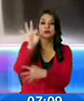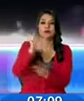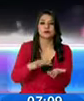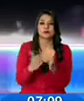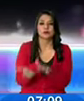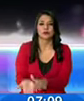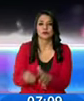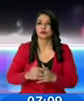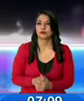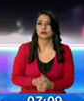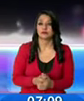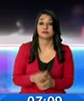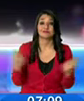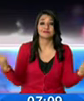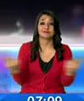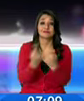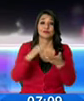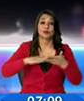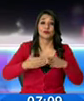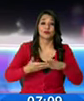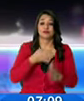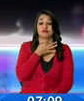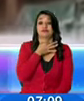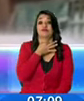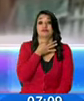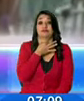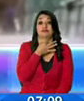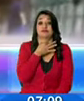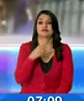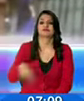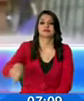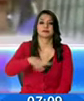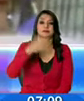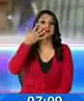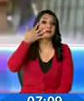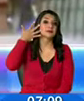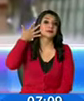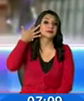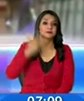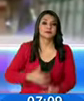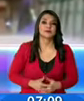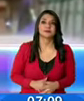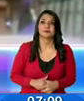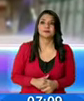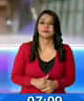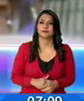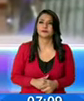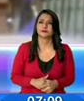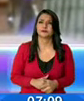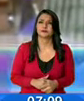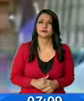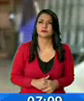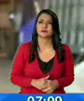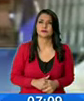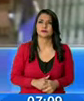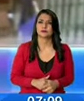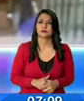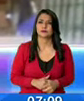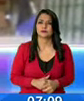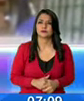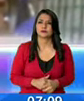dejen sus obras a toda una población amazónica quizás no sería una persona como le digo sin